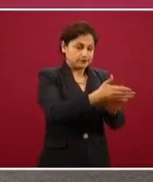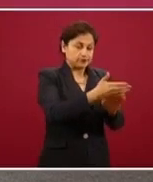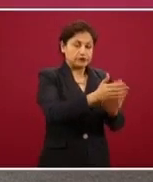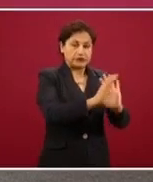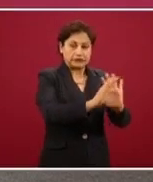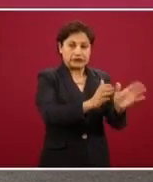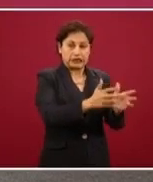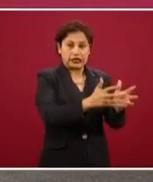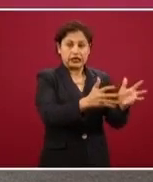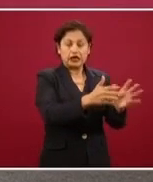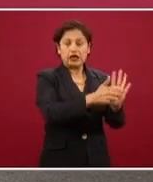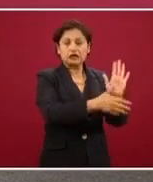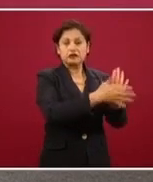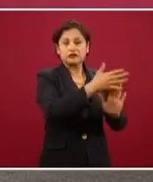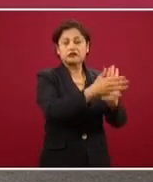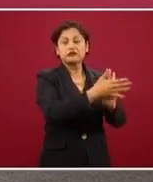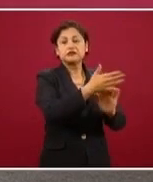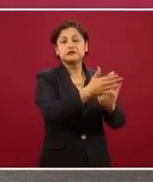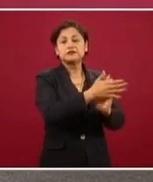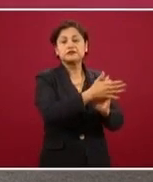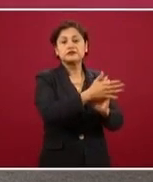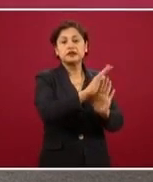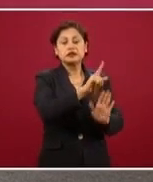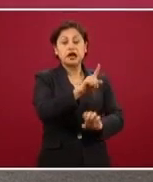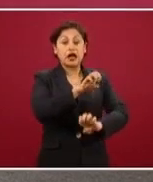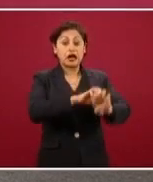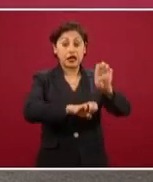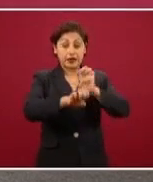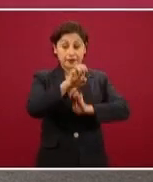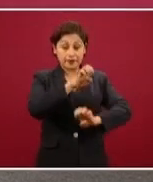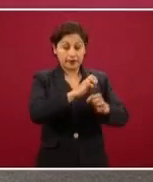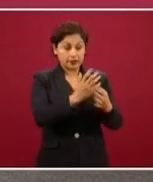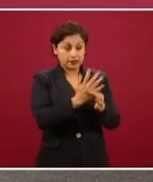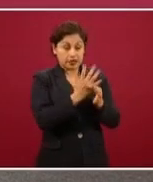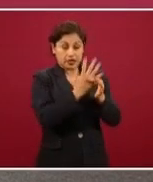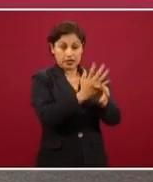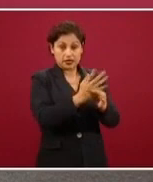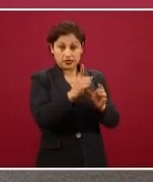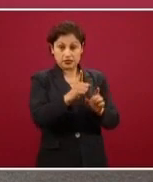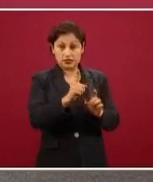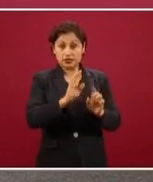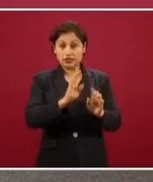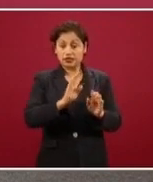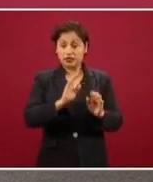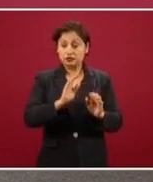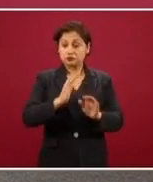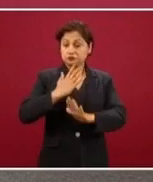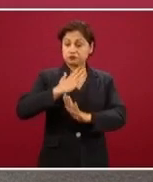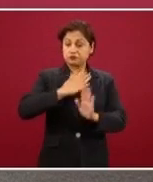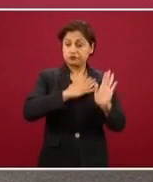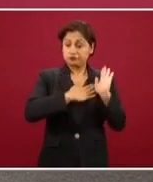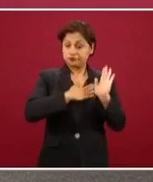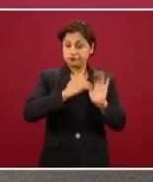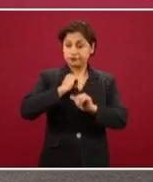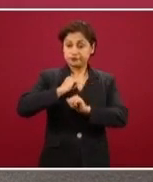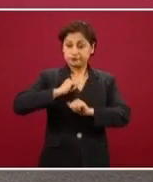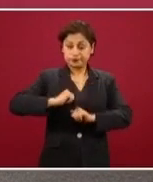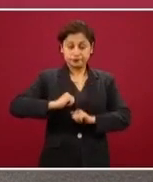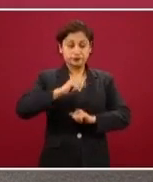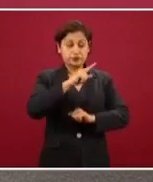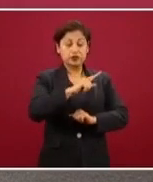Está comprometiéndose la empresa a que no van a utilizar mucha agua, que